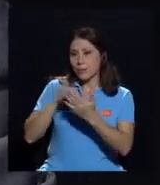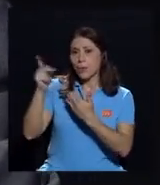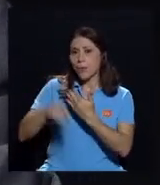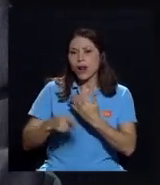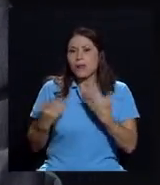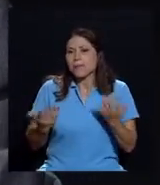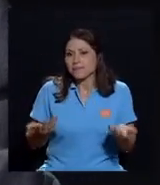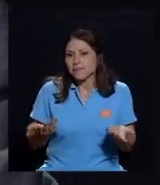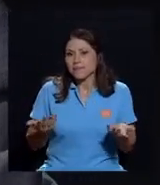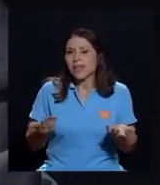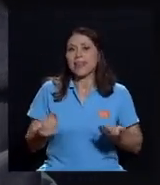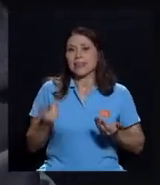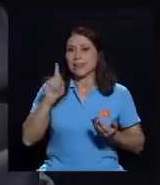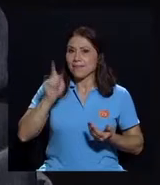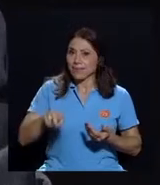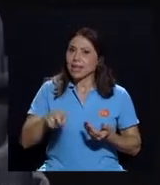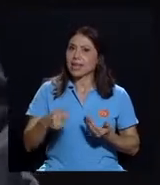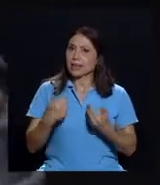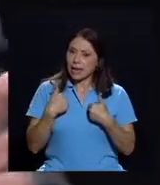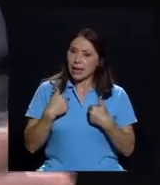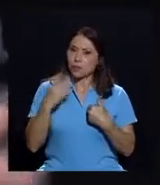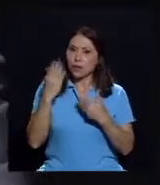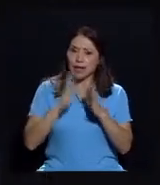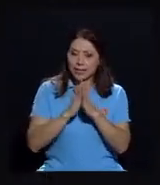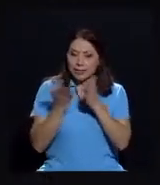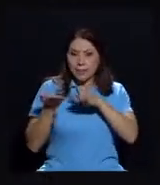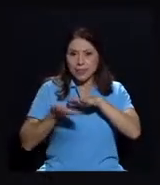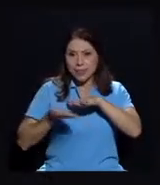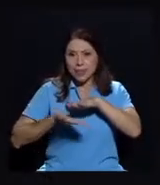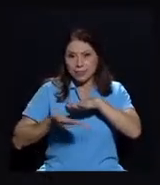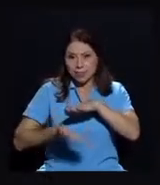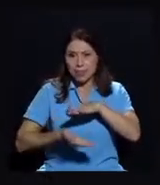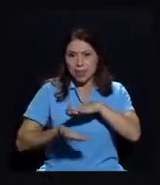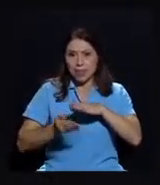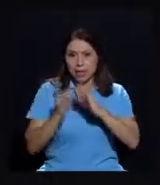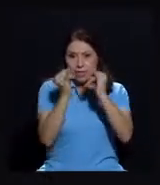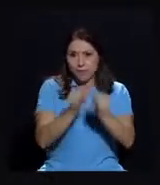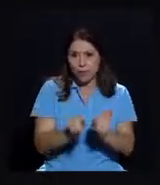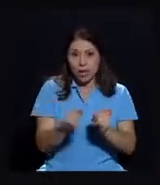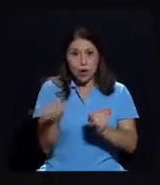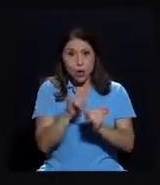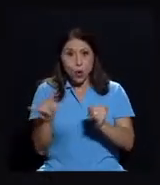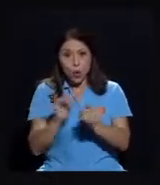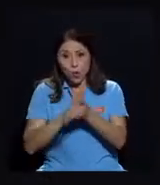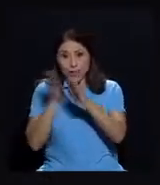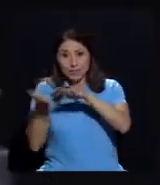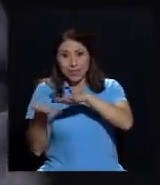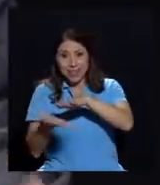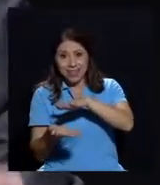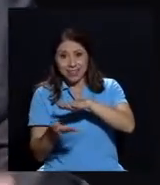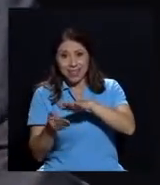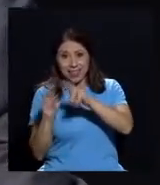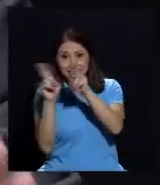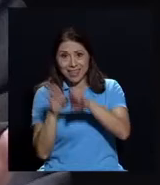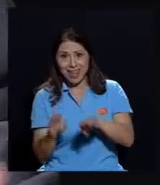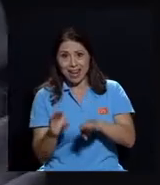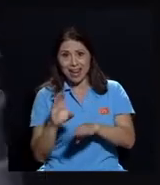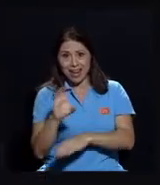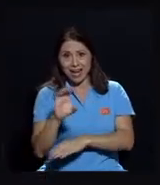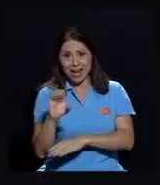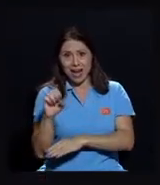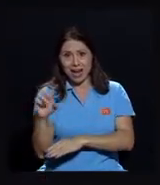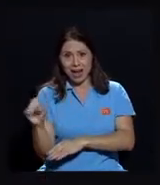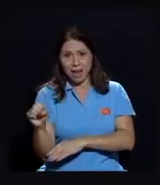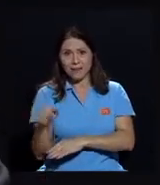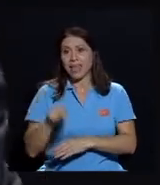tenía que llevar un expediente individual como el expediente digital único en salud en la caja está en el expediente digital